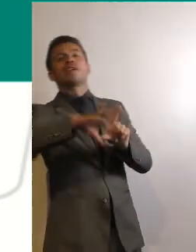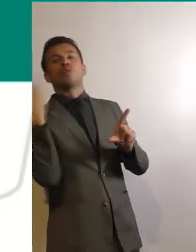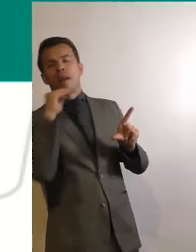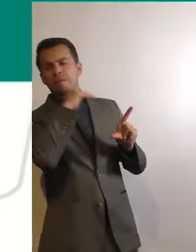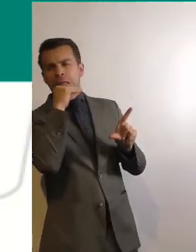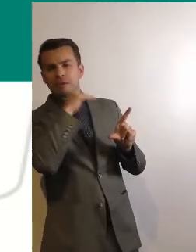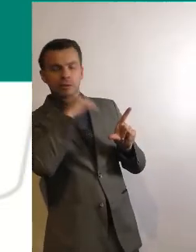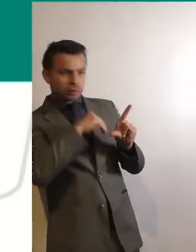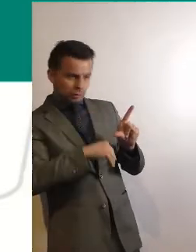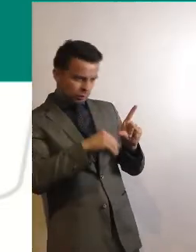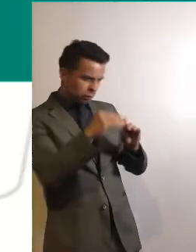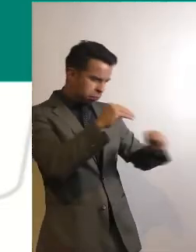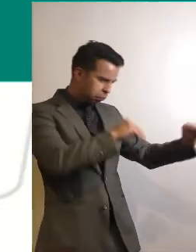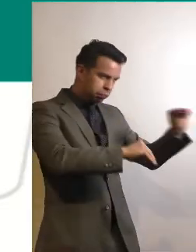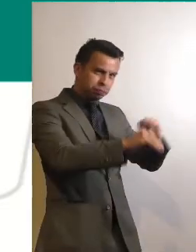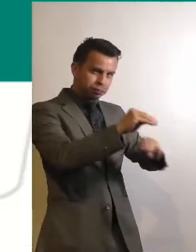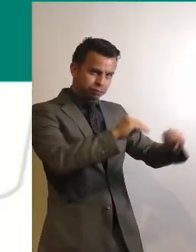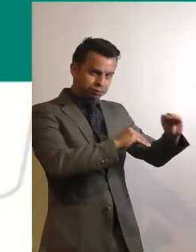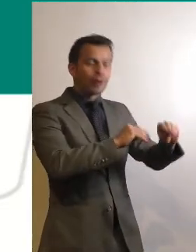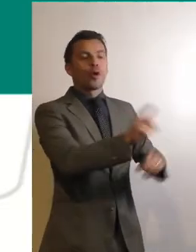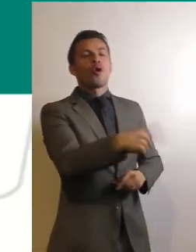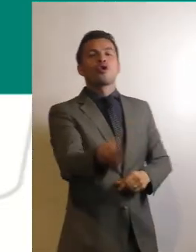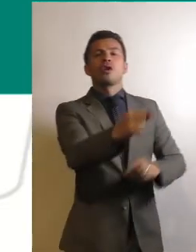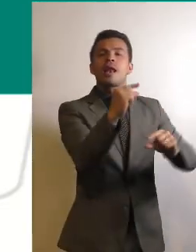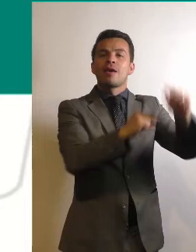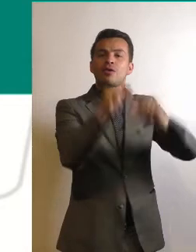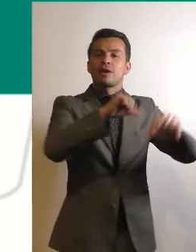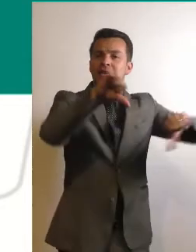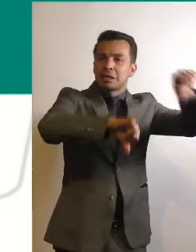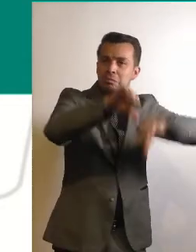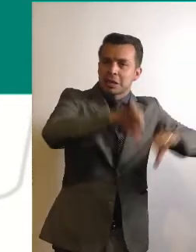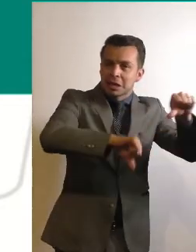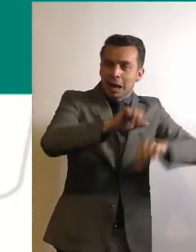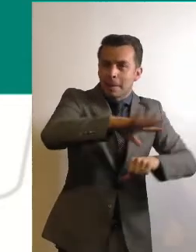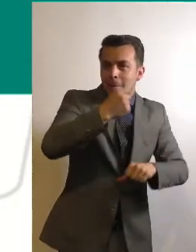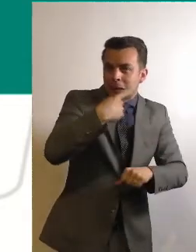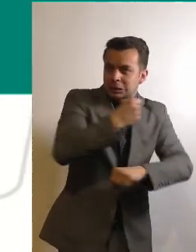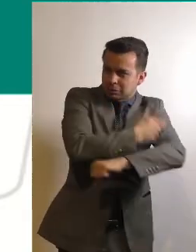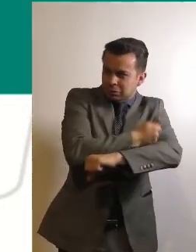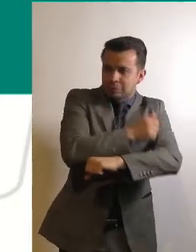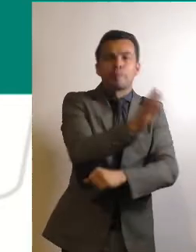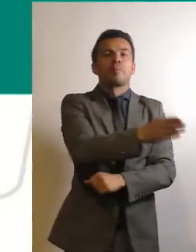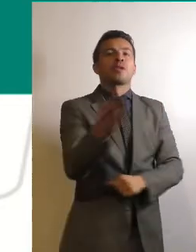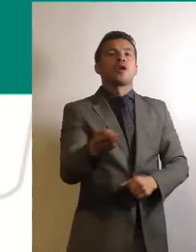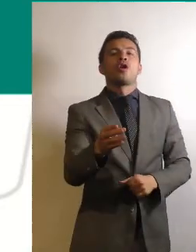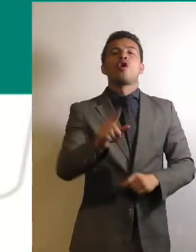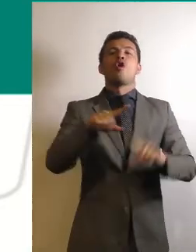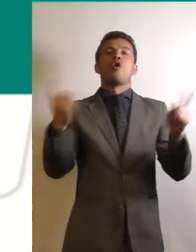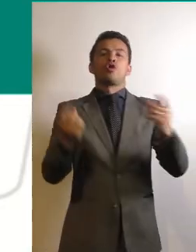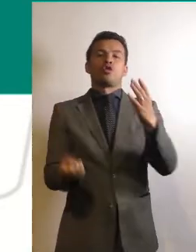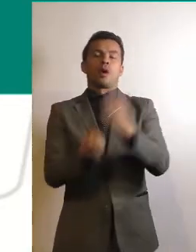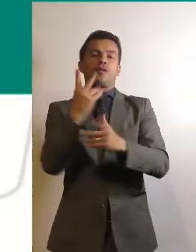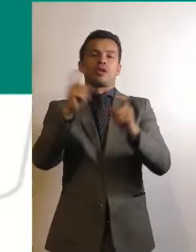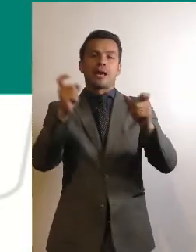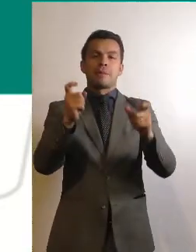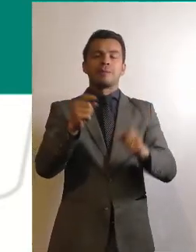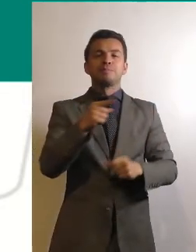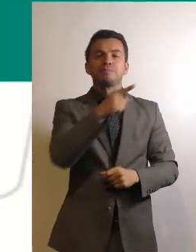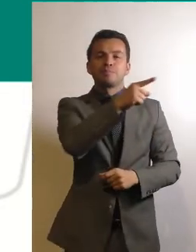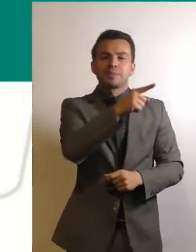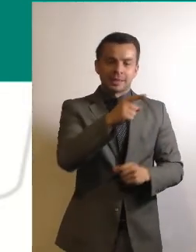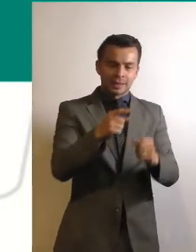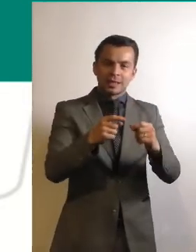también un nuevo laboratorio de química farmacéutica, la ubicación del pensador en la